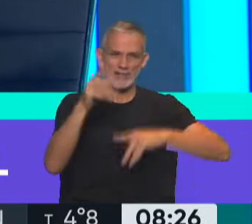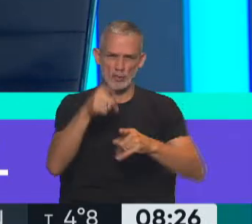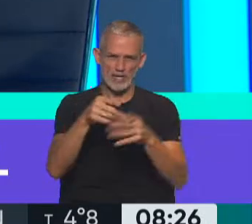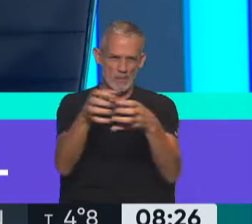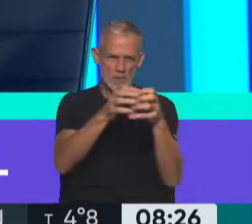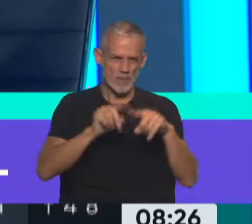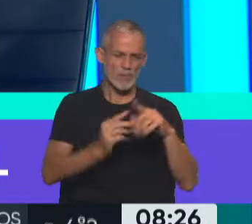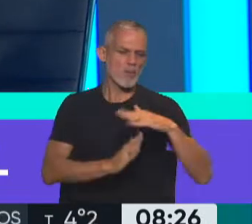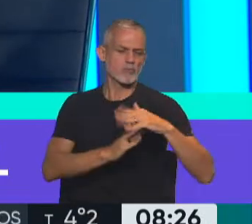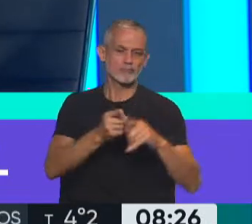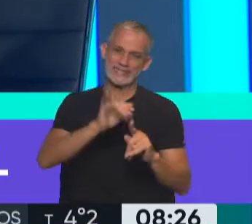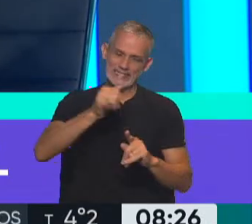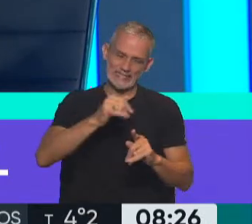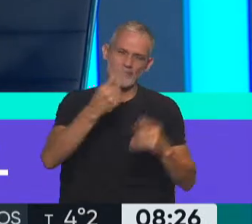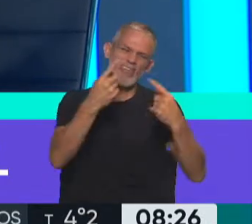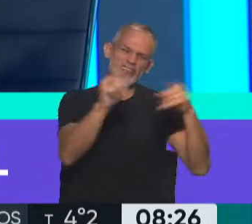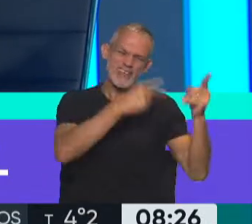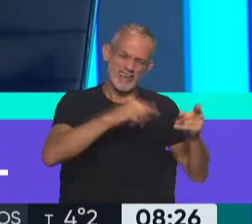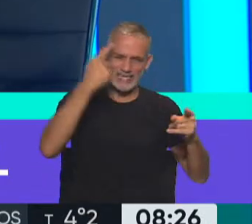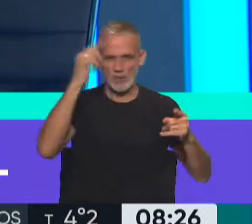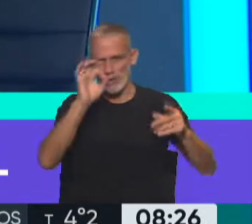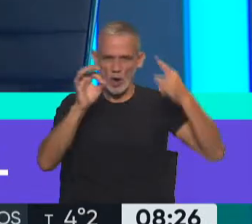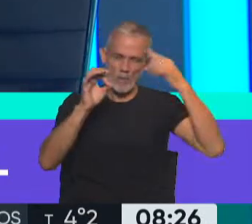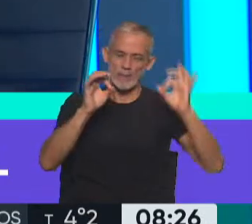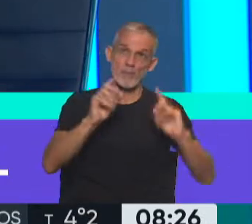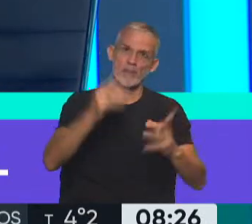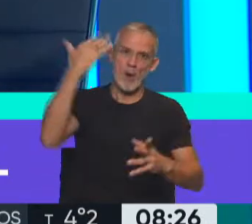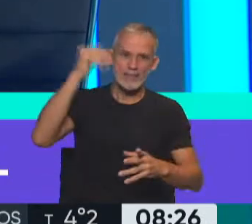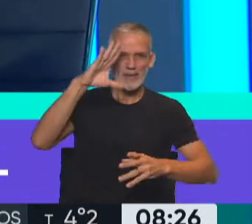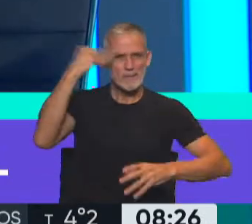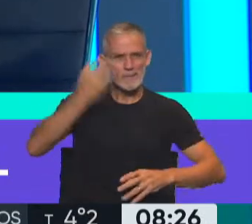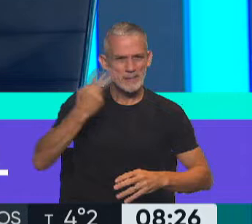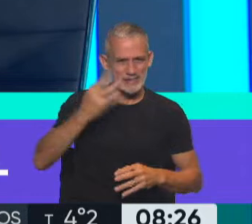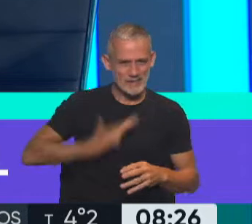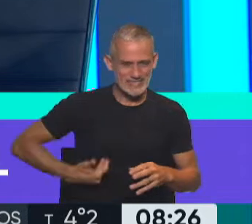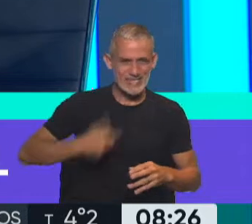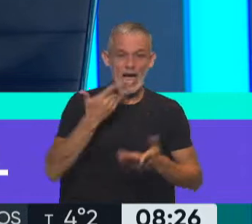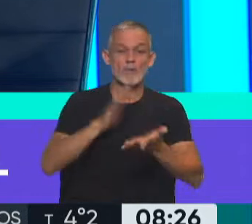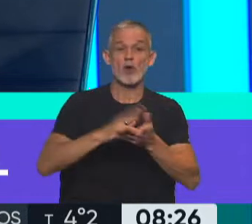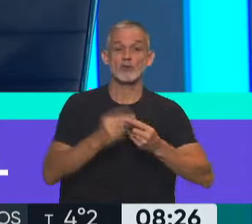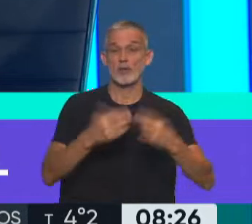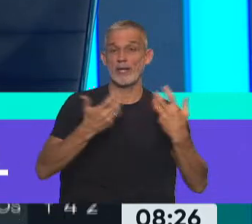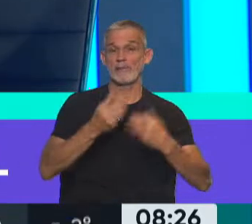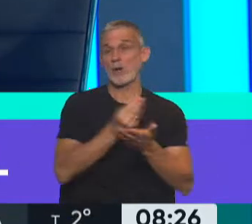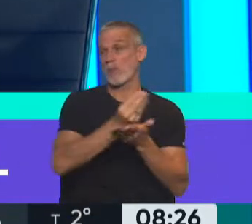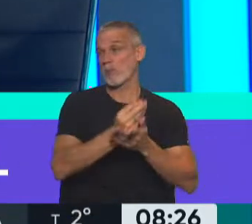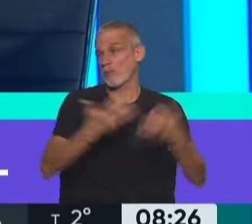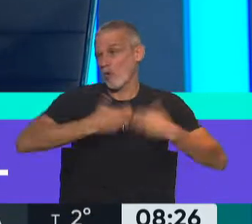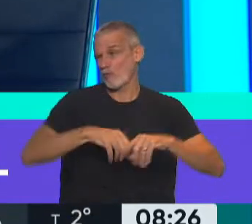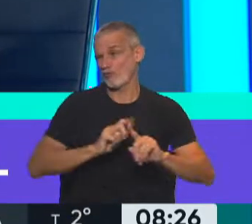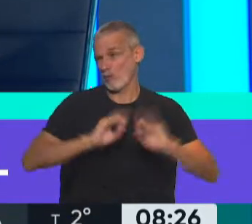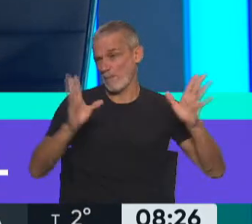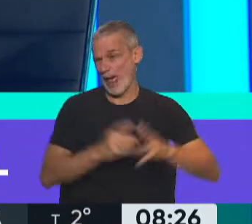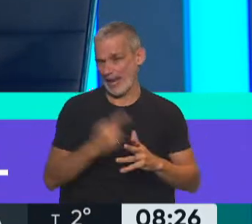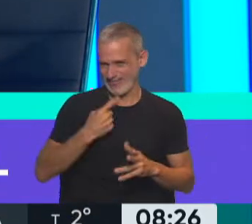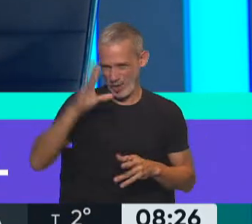hay diferencias, digo, insisto con esto, sí. Recordemos aquella vez que la vicepresidenta habló de funcionarios que no funcionan, en alguna oportunidad